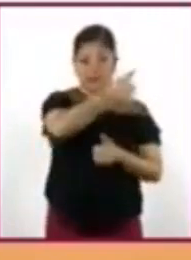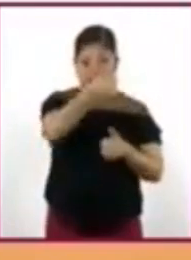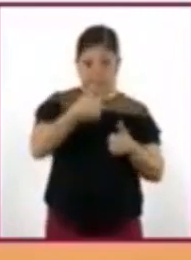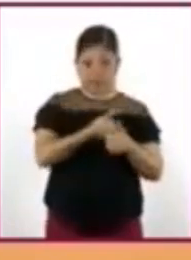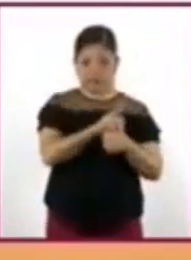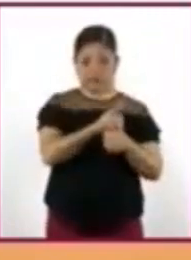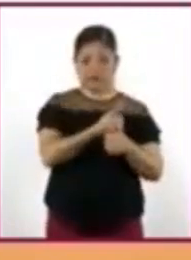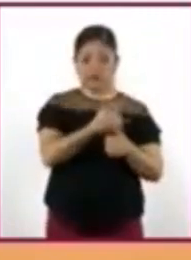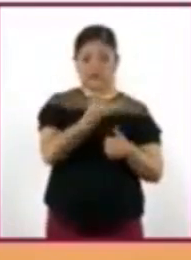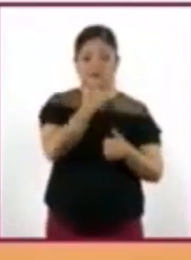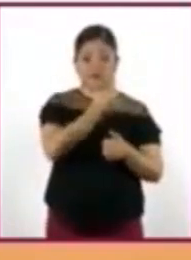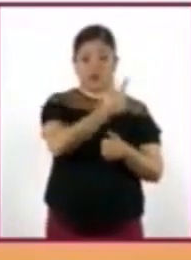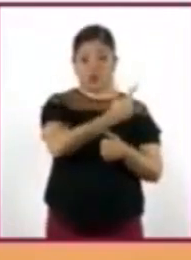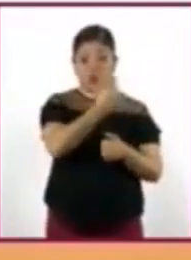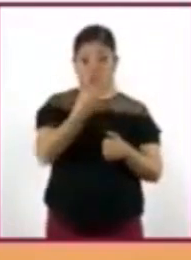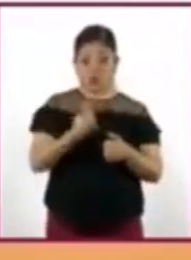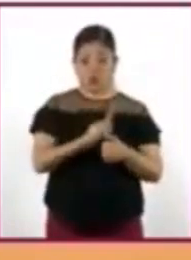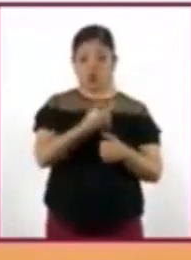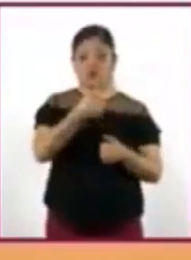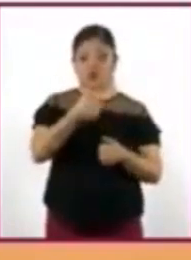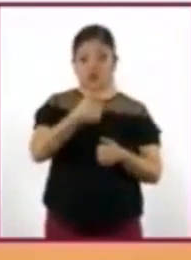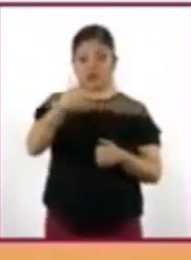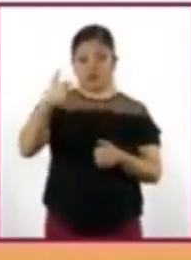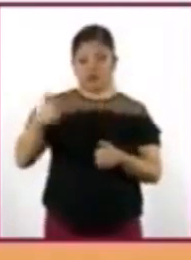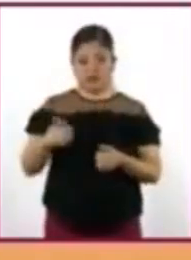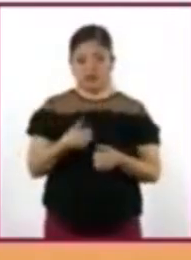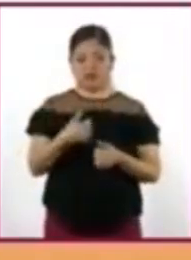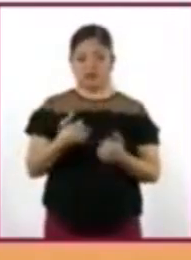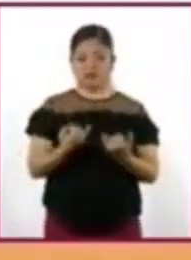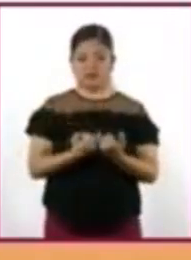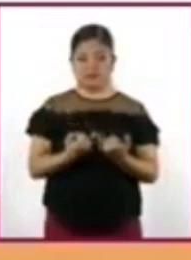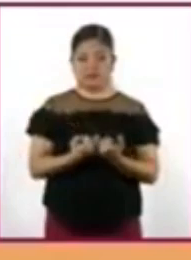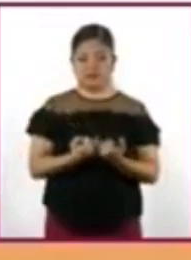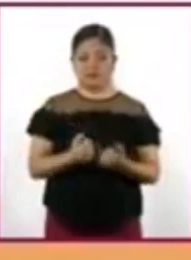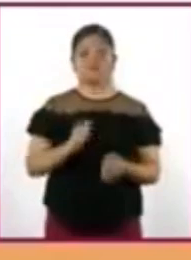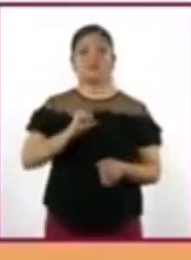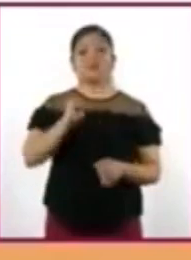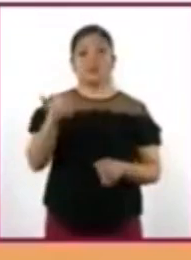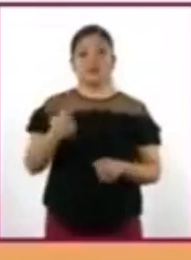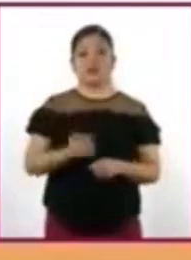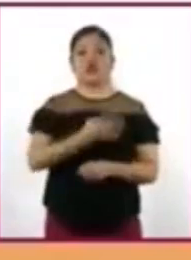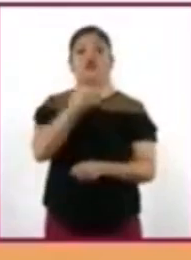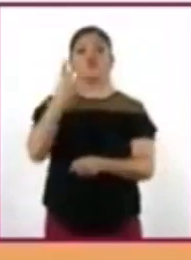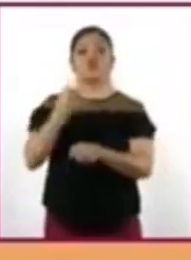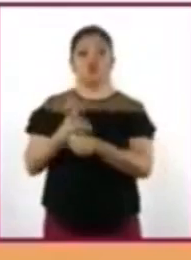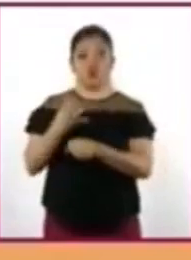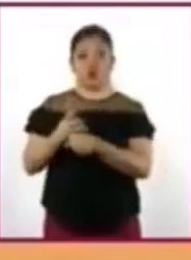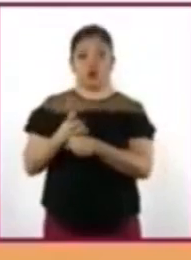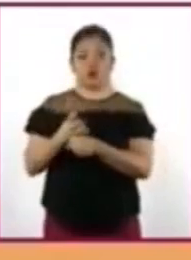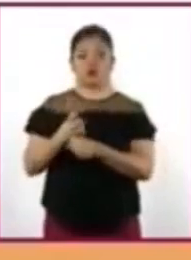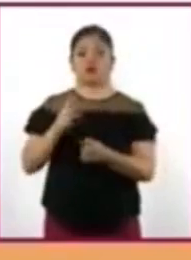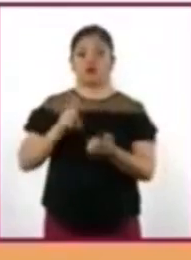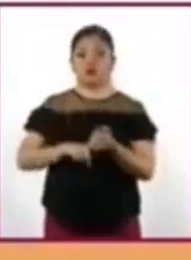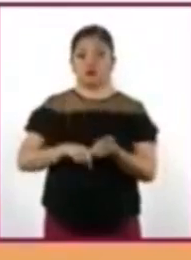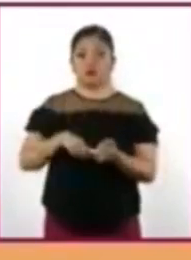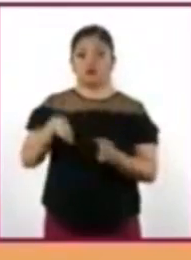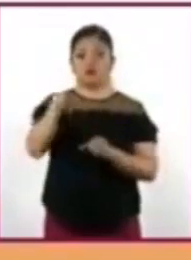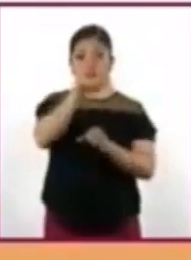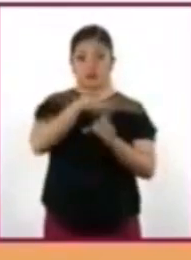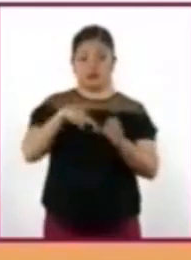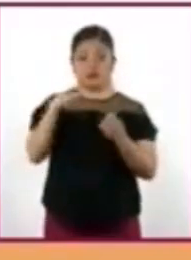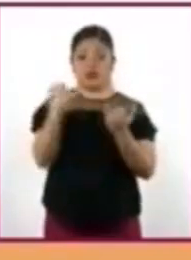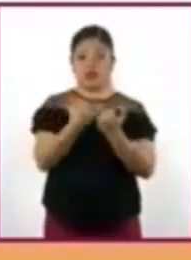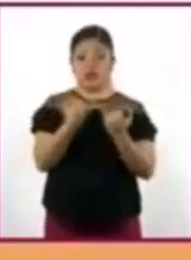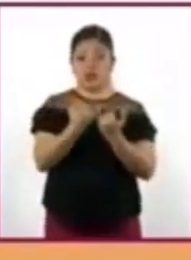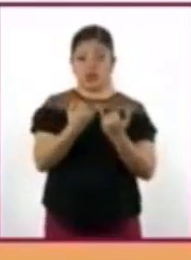término, y cada uno tiene 6 hexágonos. El cuarto término se formó juntando 6 elementos iguales